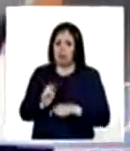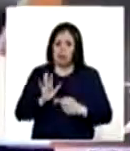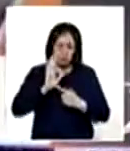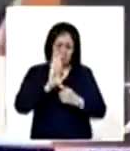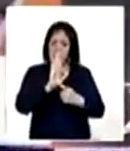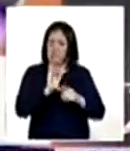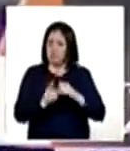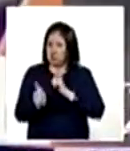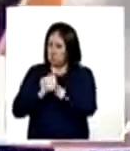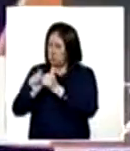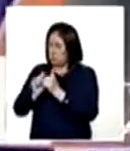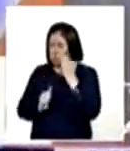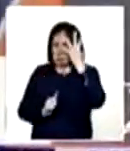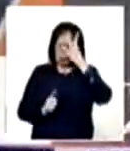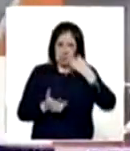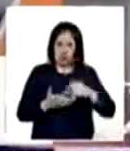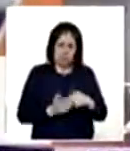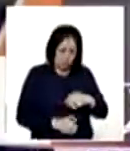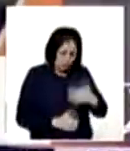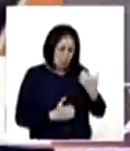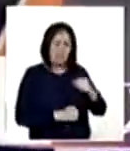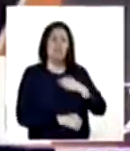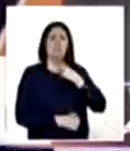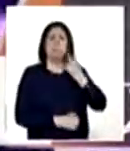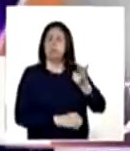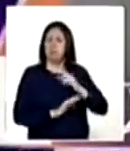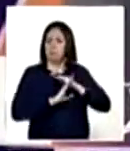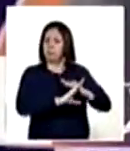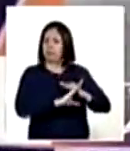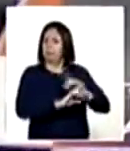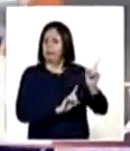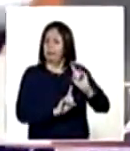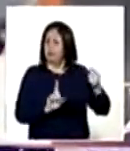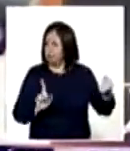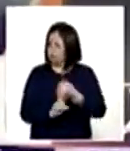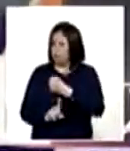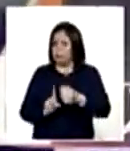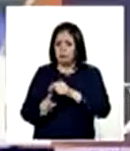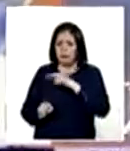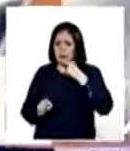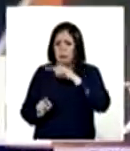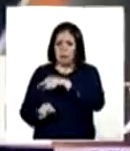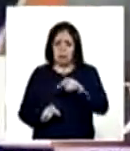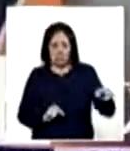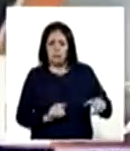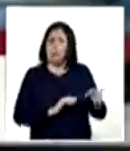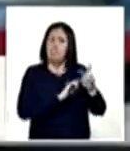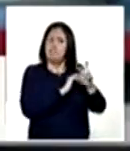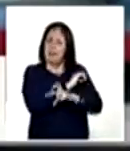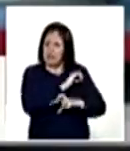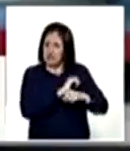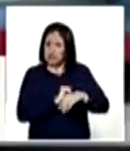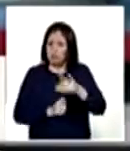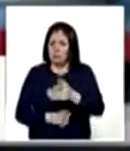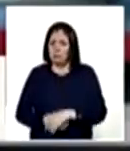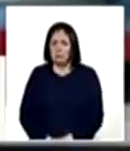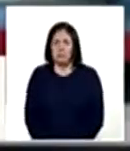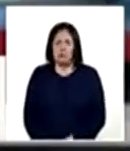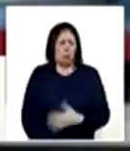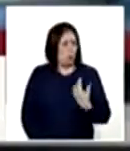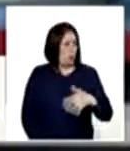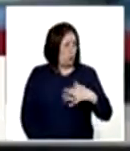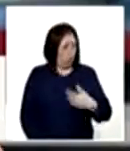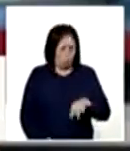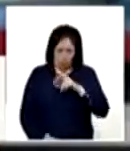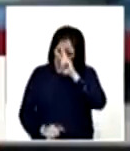de los concursos de belleza, alzaron la voz en contra de la violencia de género en ese país sudamericano. Hecho inusual sorprendió a los